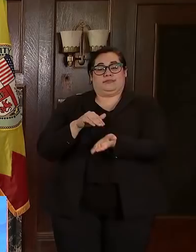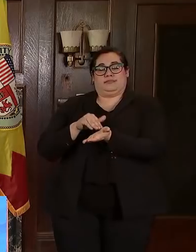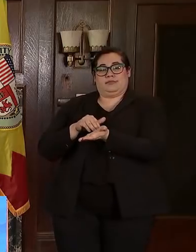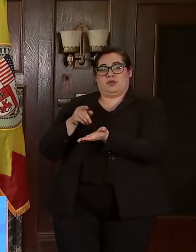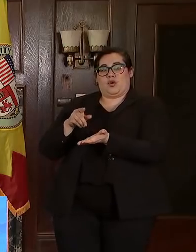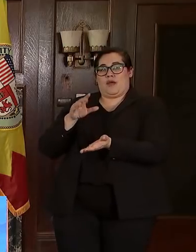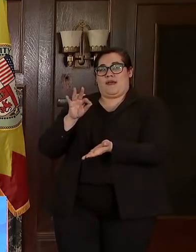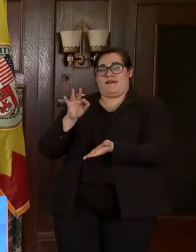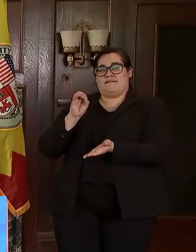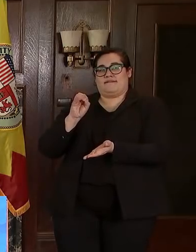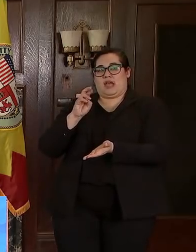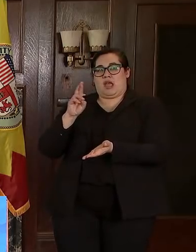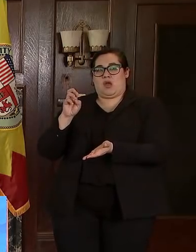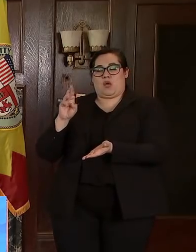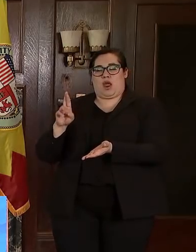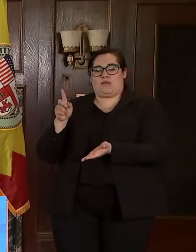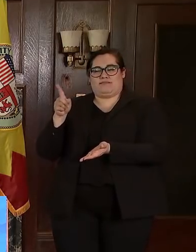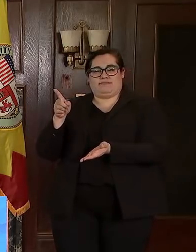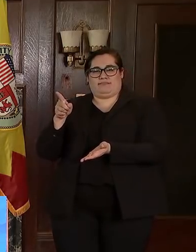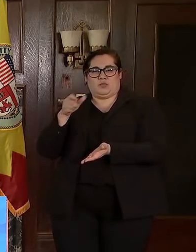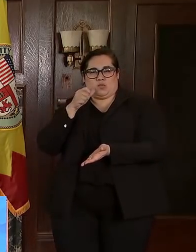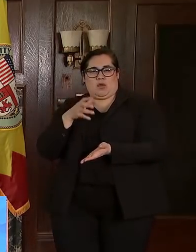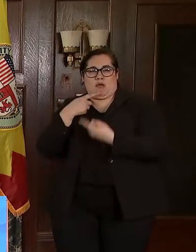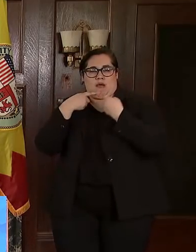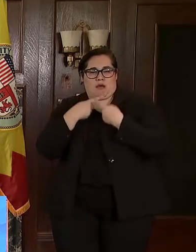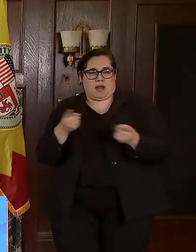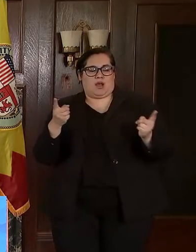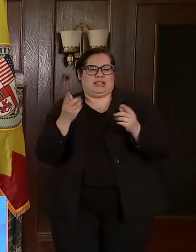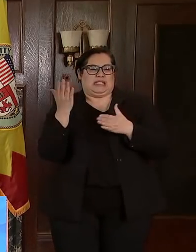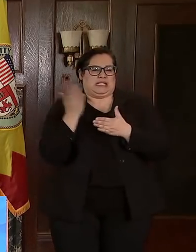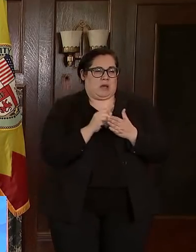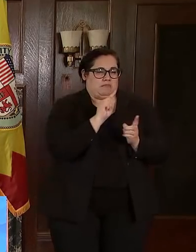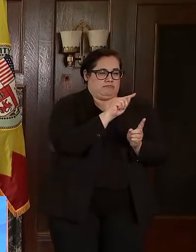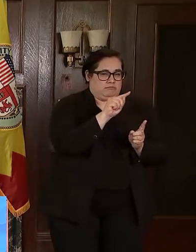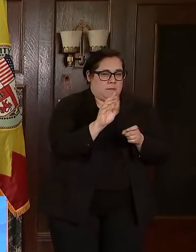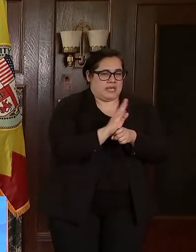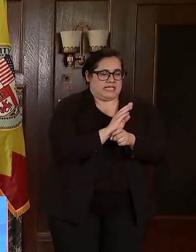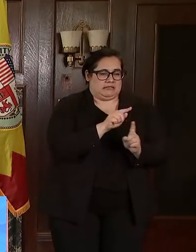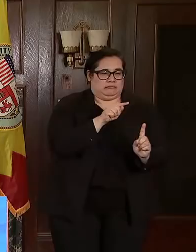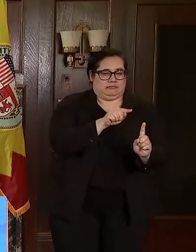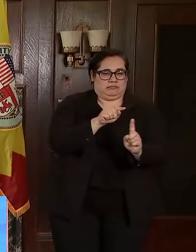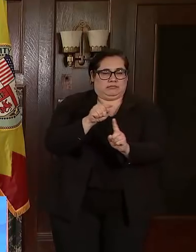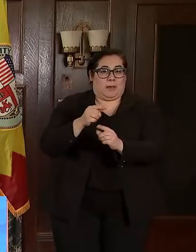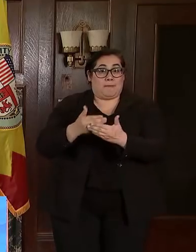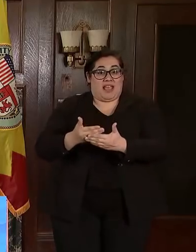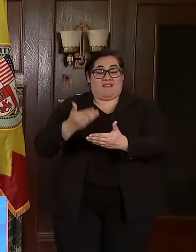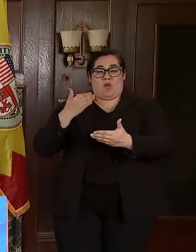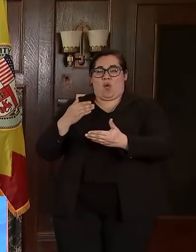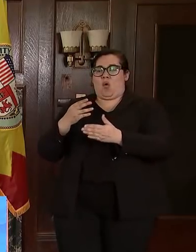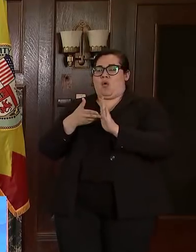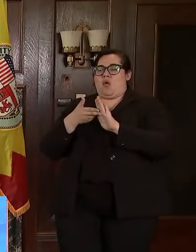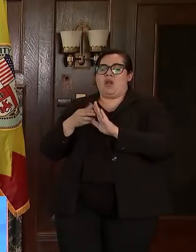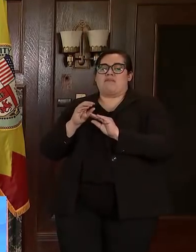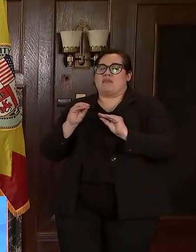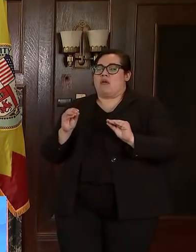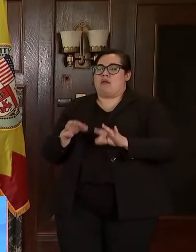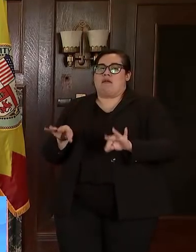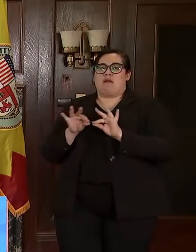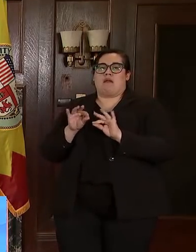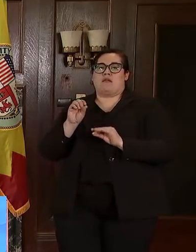Ferrer anunció que ciertos negocios minoristas, anteriormente clasificados como no